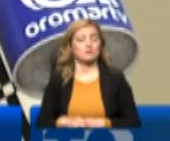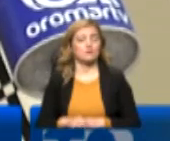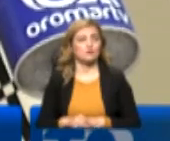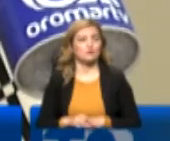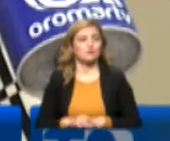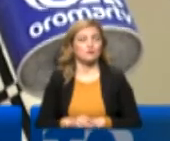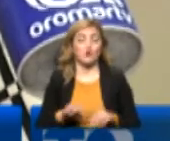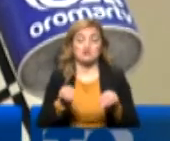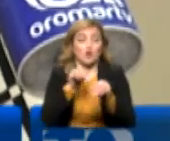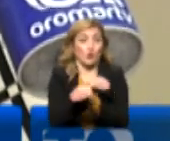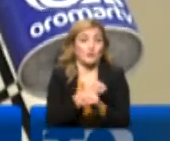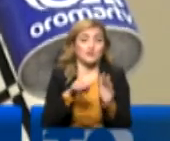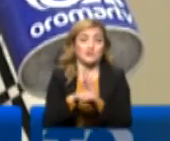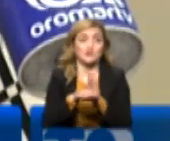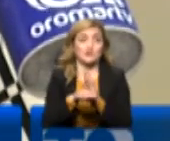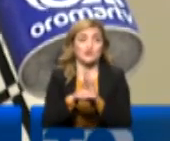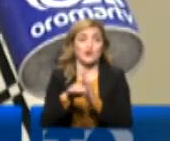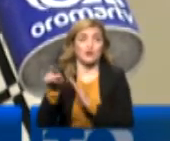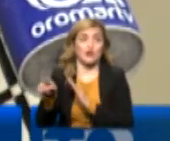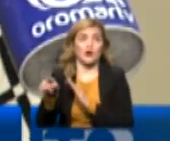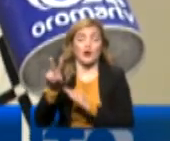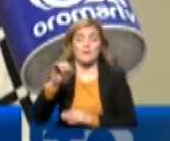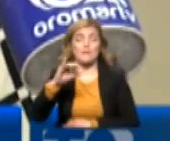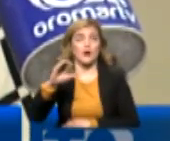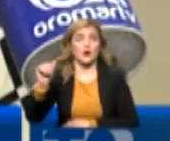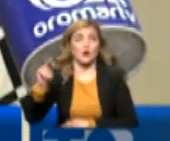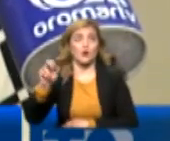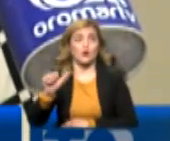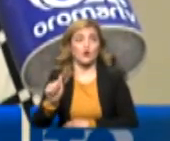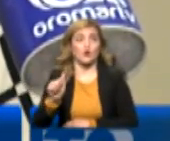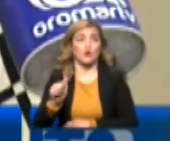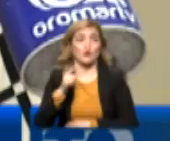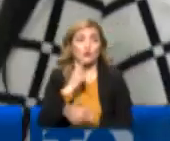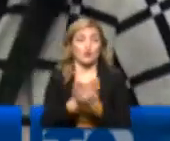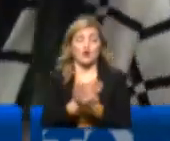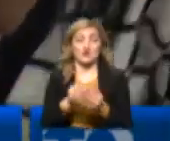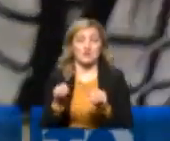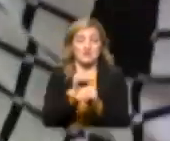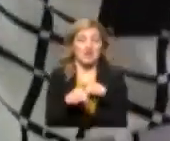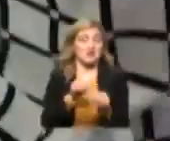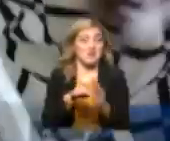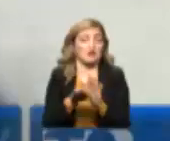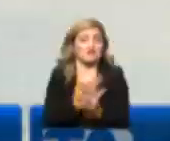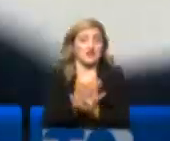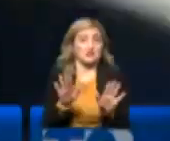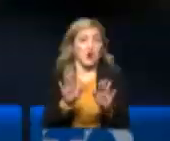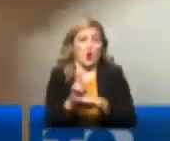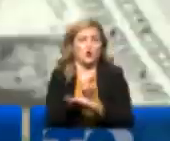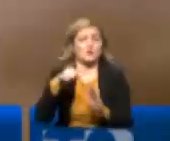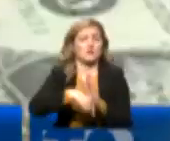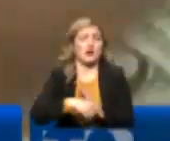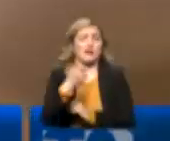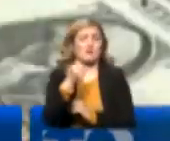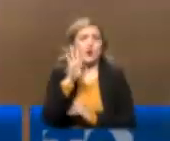han existido transferencias bancarias a la cuenta de María Alejandra Vicuña. Es decir, han probado movimientos bancarios. Evita así profundizar sobre el uso que le dio